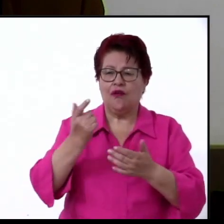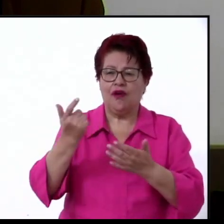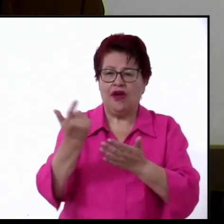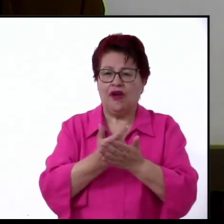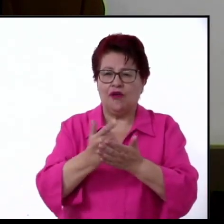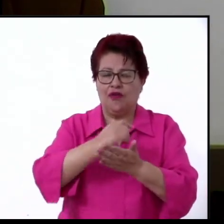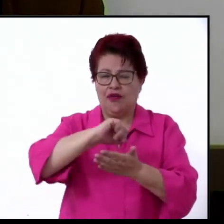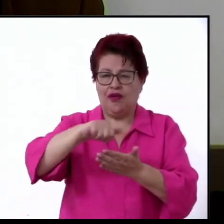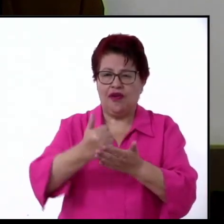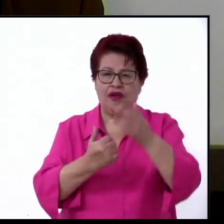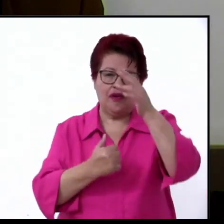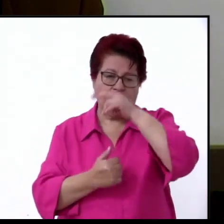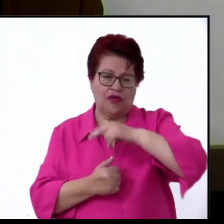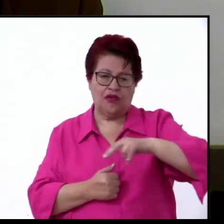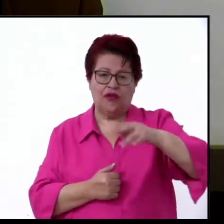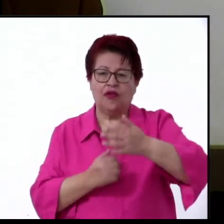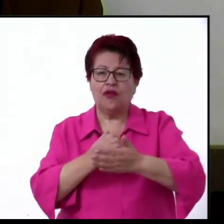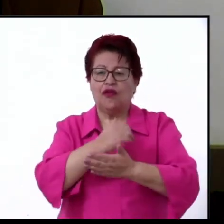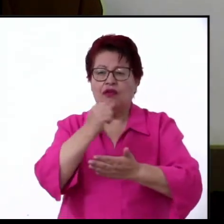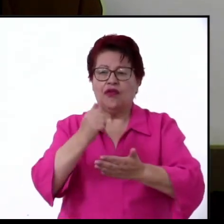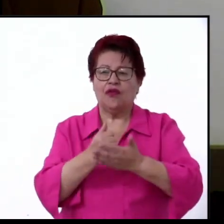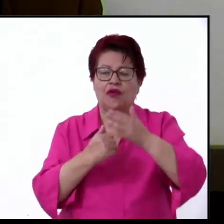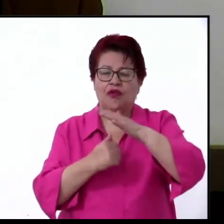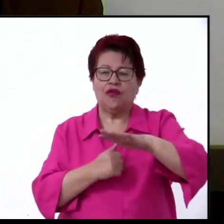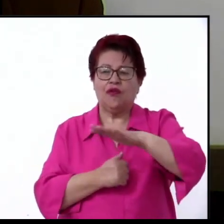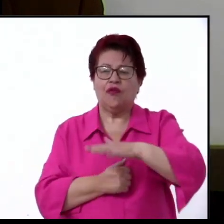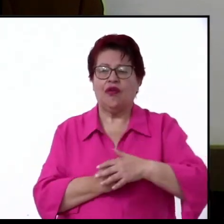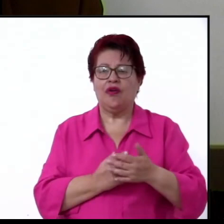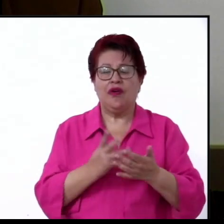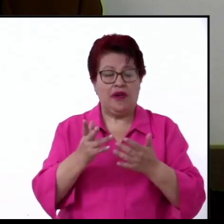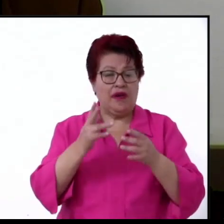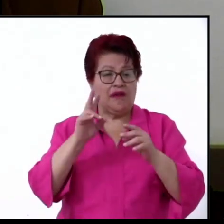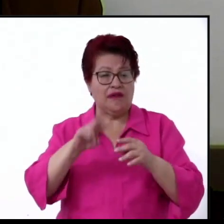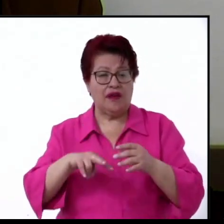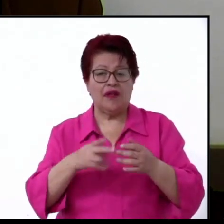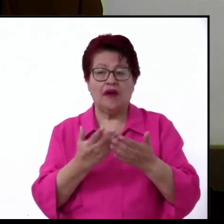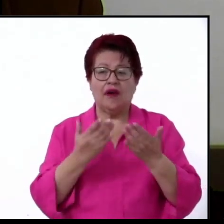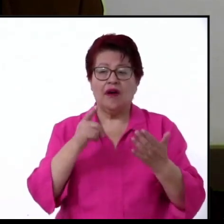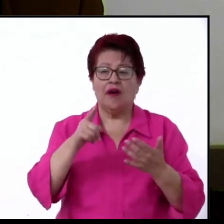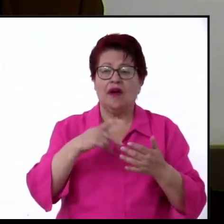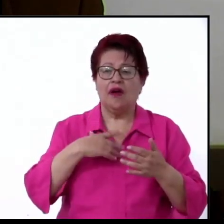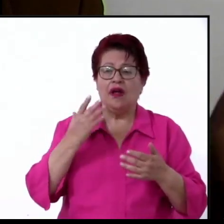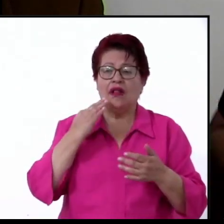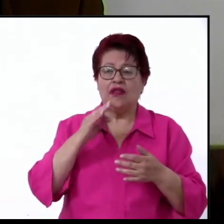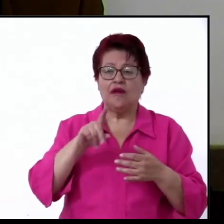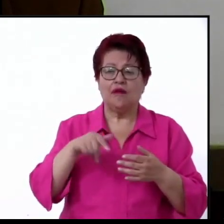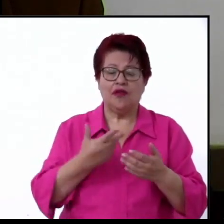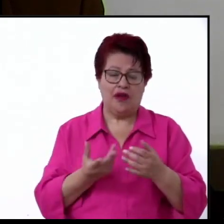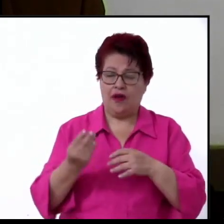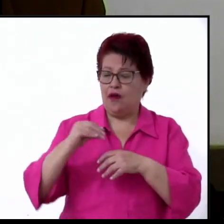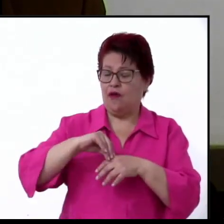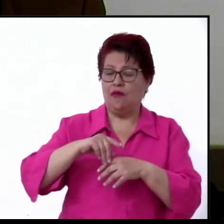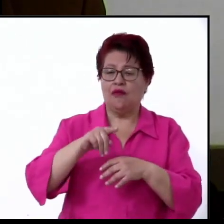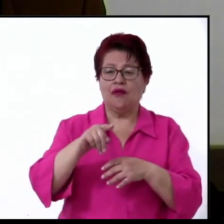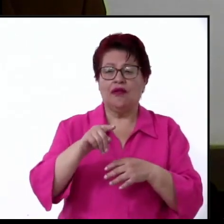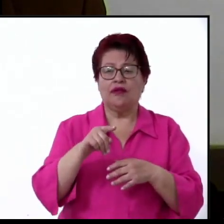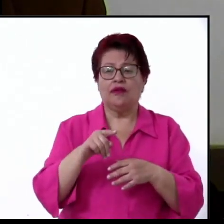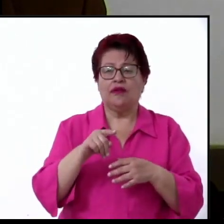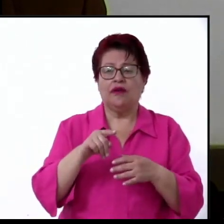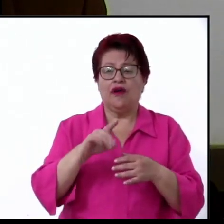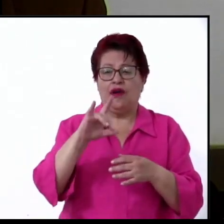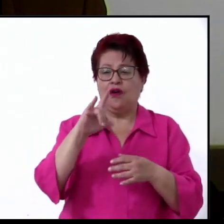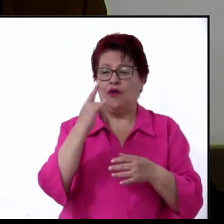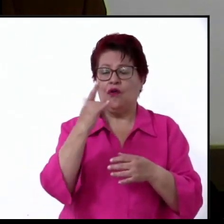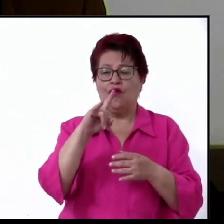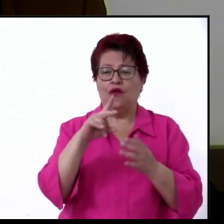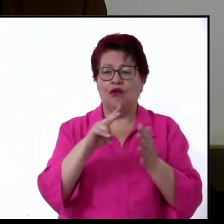esta ciudad. Y afortunadamente la etapa, si bien es cierto que al momento de incorporación, en julio